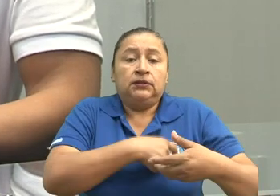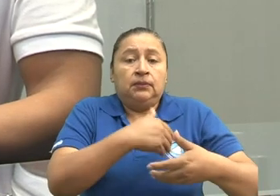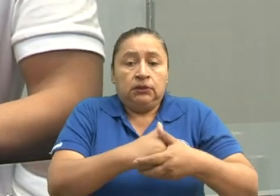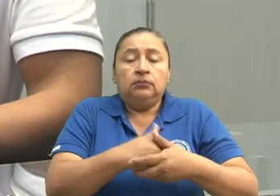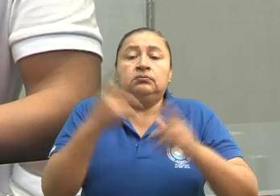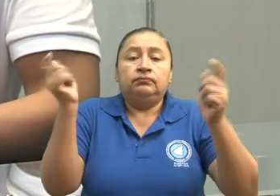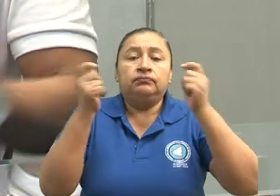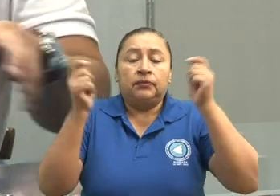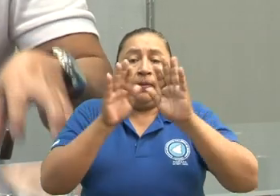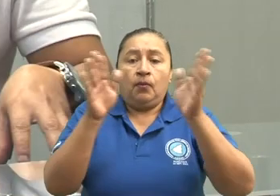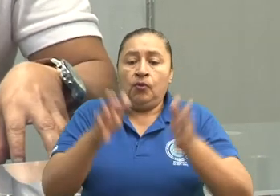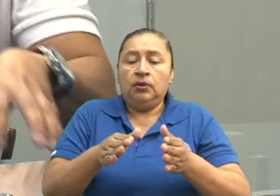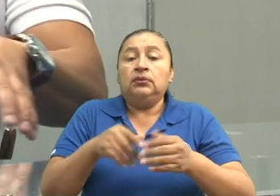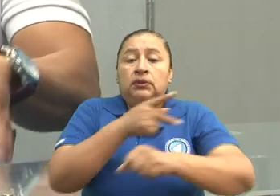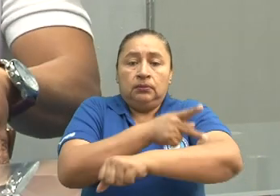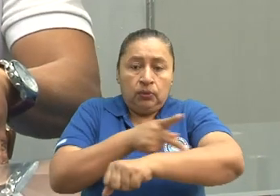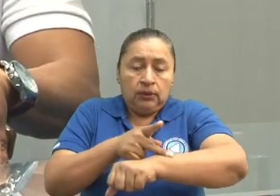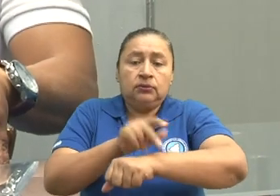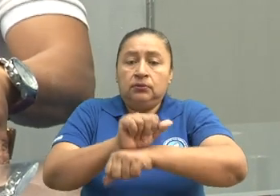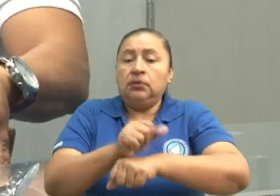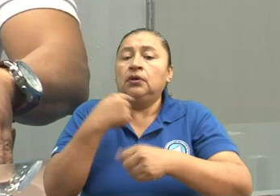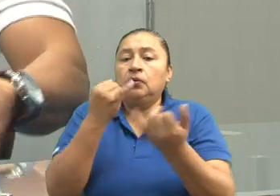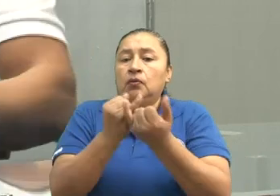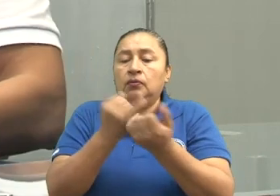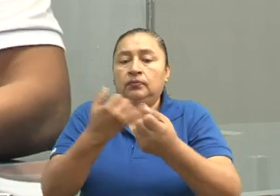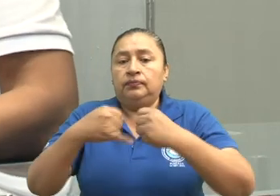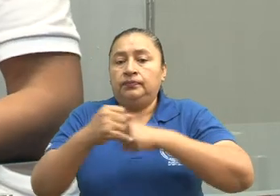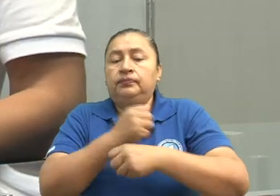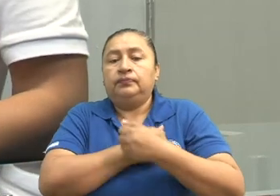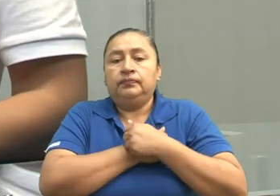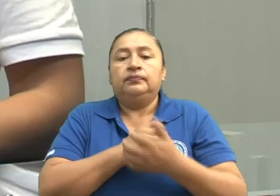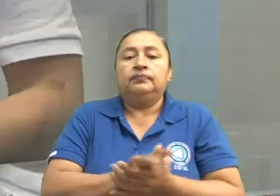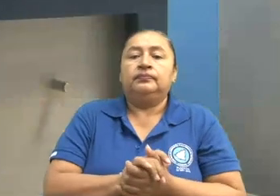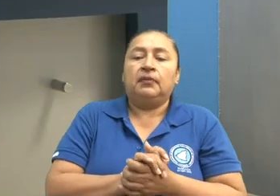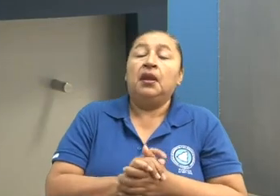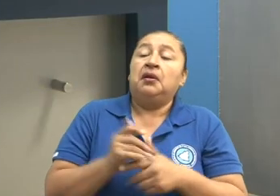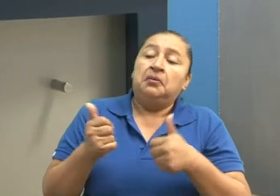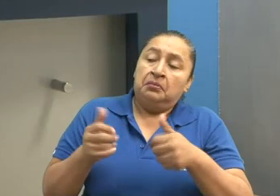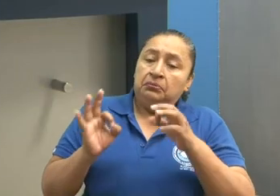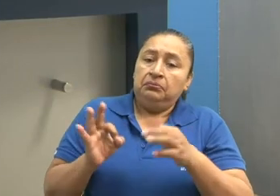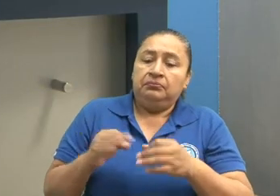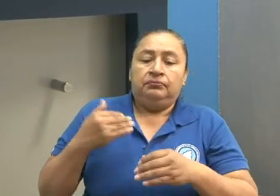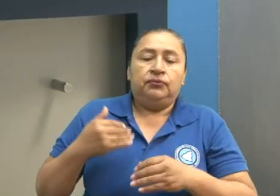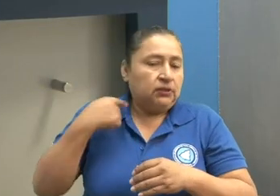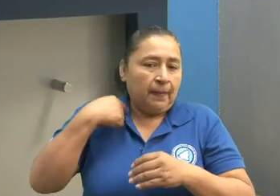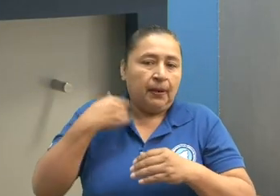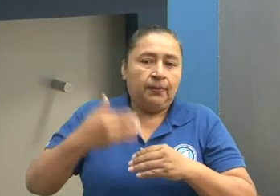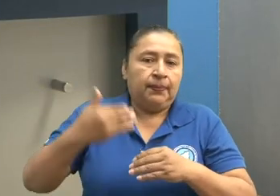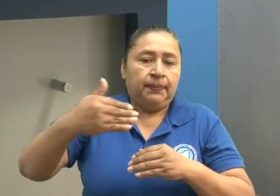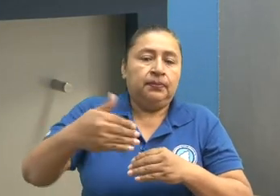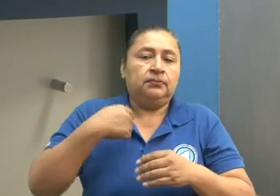para la celebración de la mujer, tanto en el puerto como en la Isla del Amor? Sin duda alguna, dos pasos adelante los